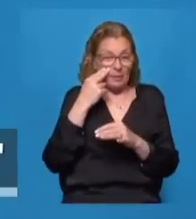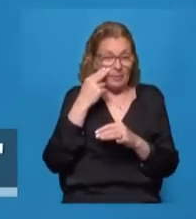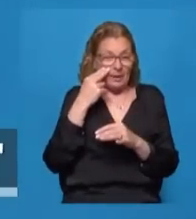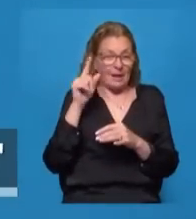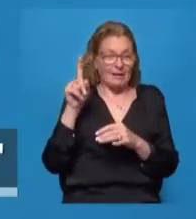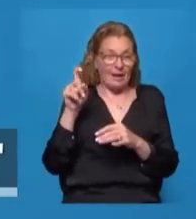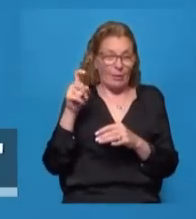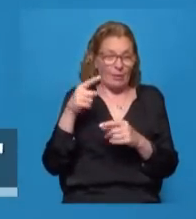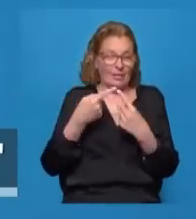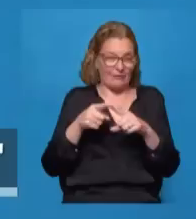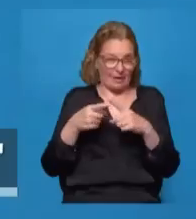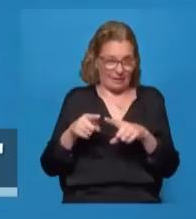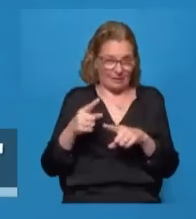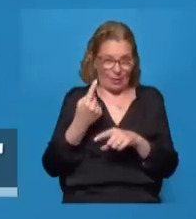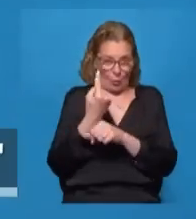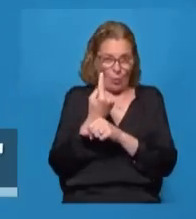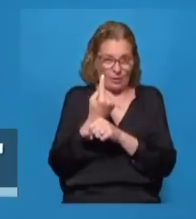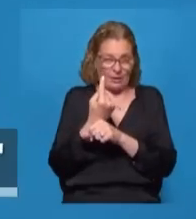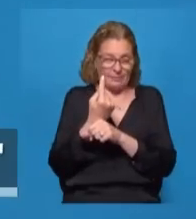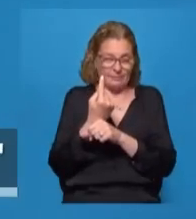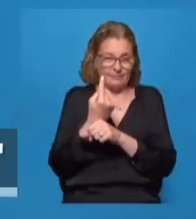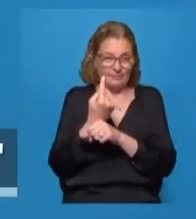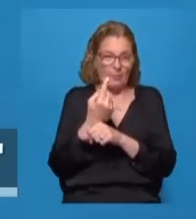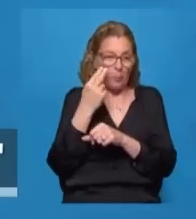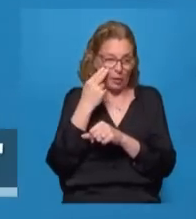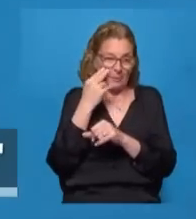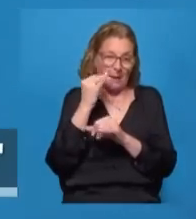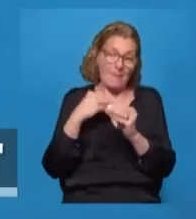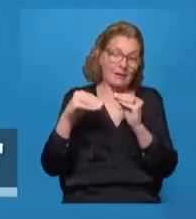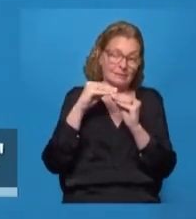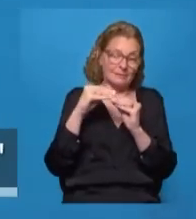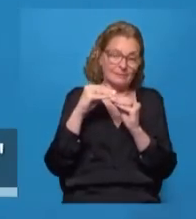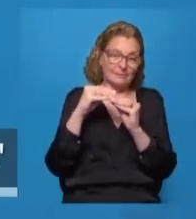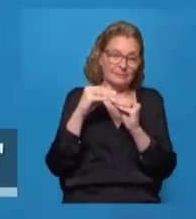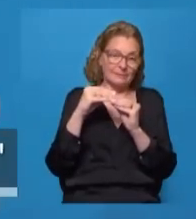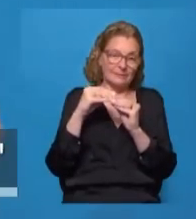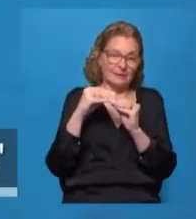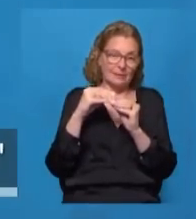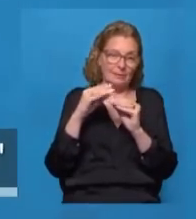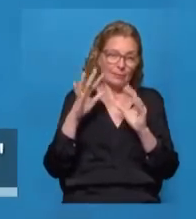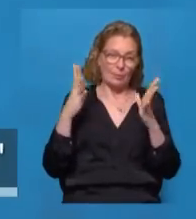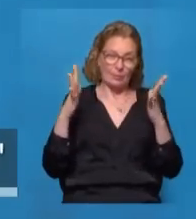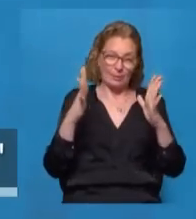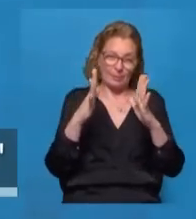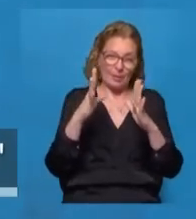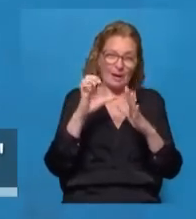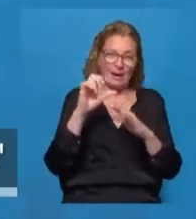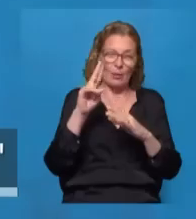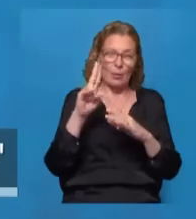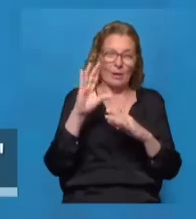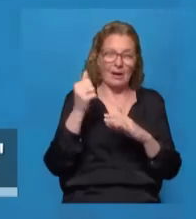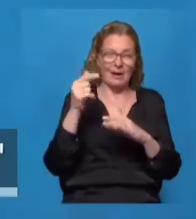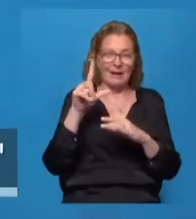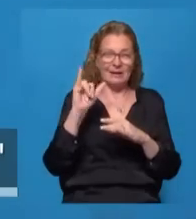hídrica tiene muchas causas no pero una de ellas es la la demencial plantación de eucaliptus por todo el por todo el